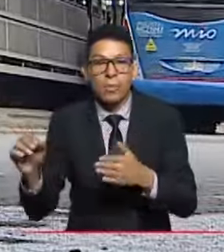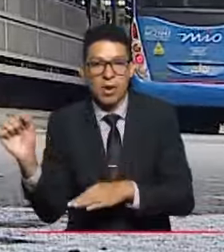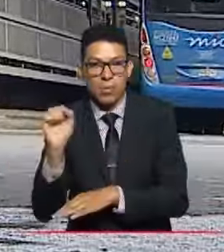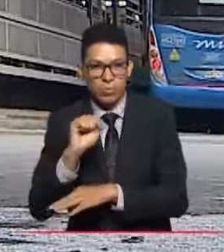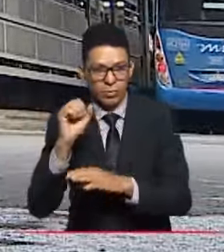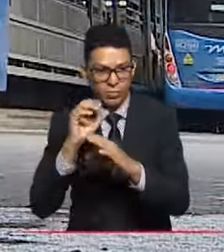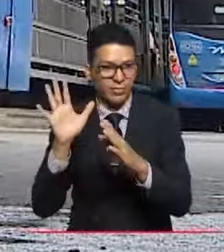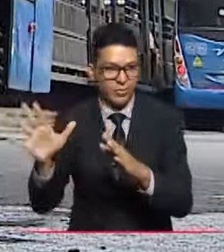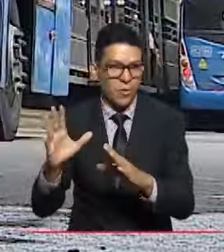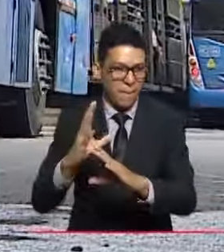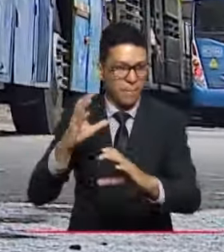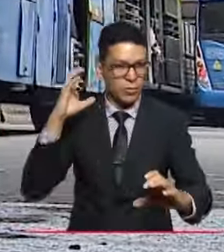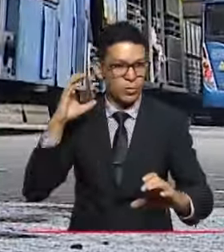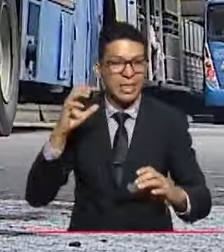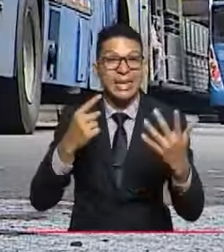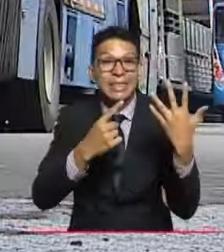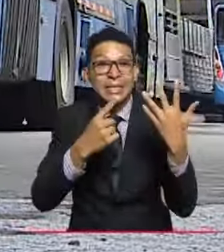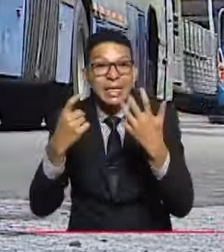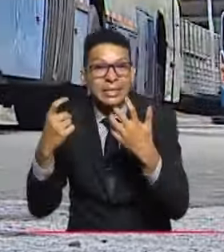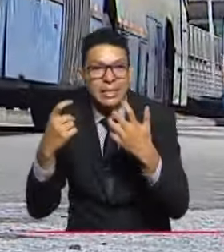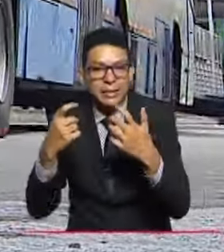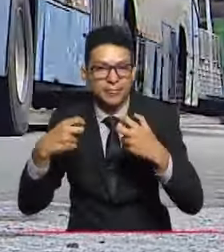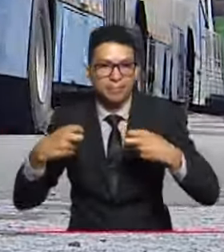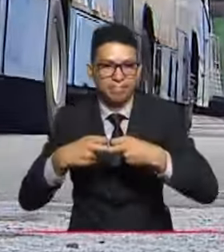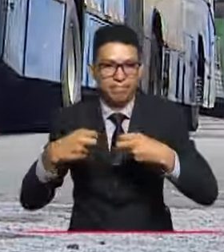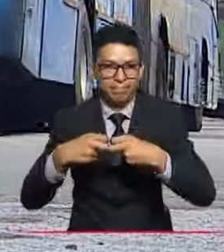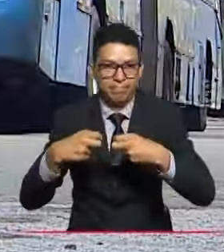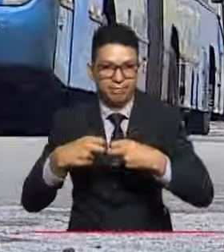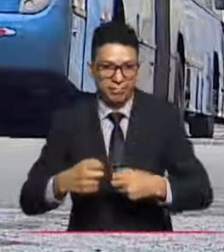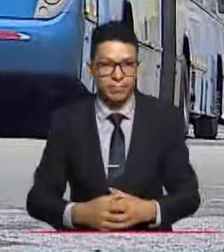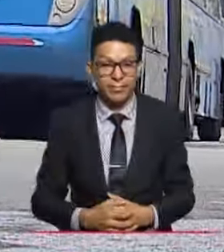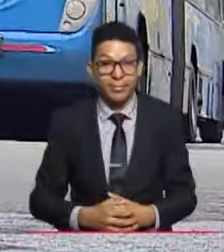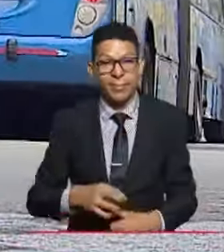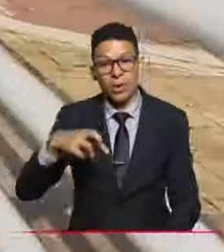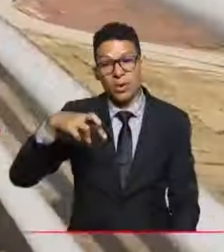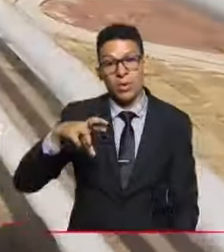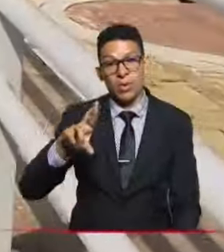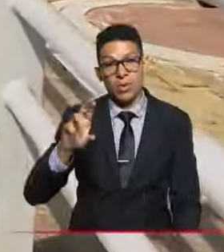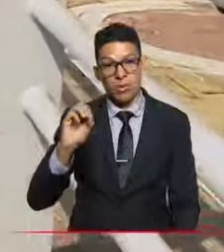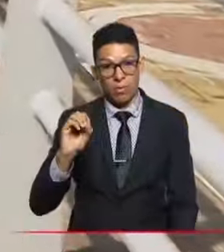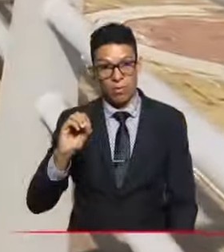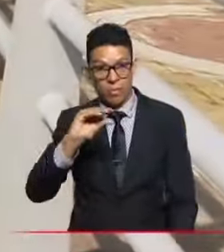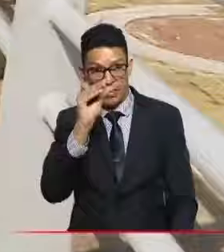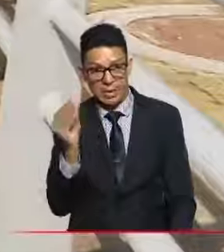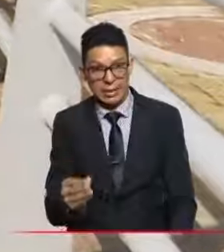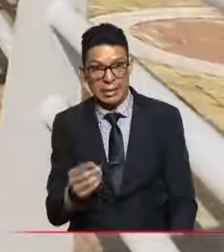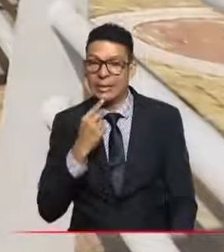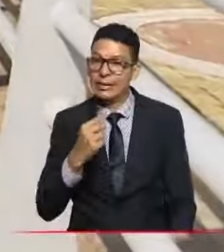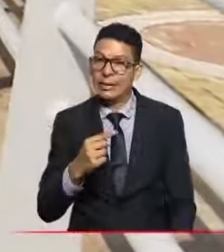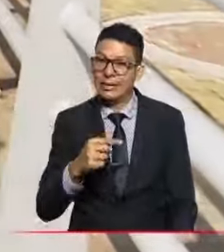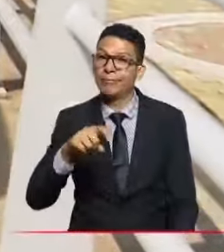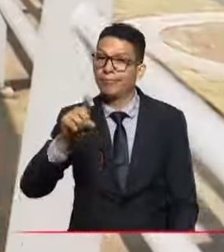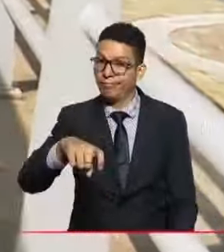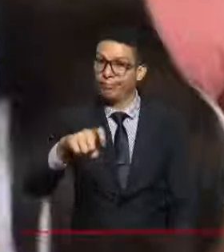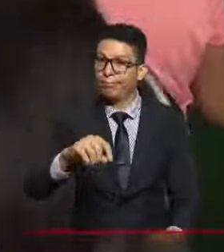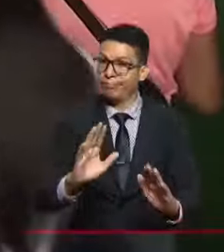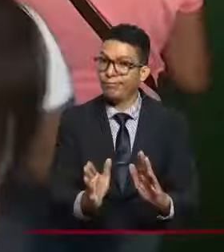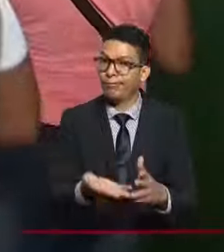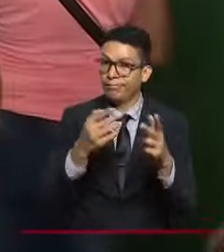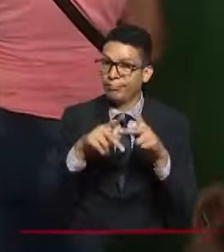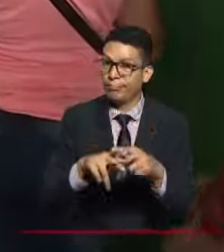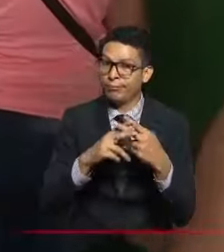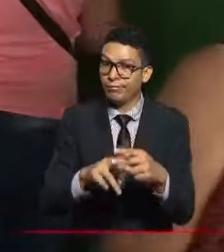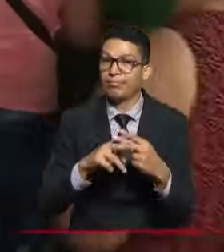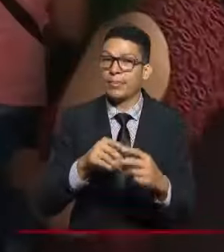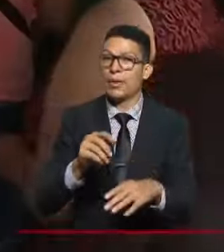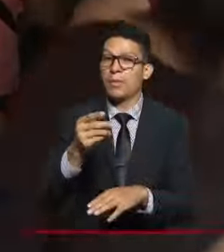buses, 600 de ellos eléctricos. Sin embargo, dice ProPacífico, para salvar el sistema se deben adelantar las mejoras que los